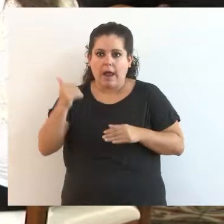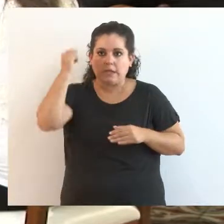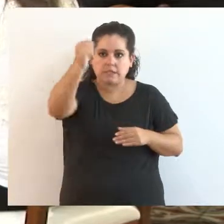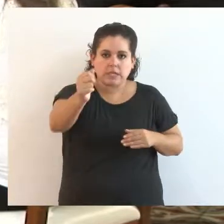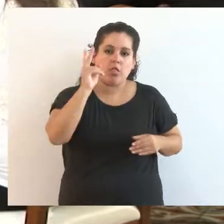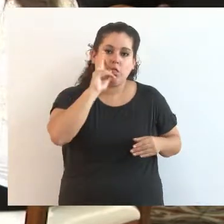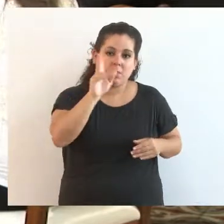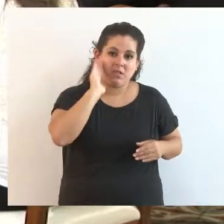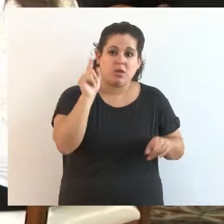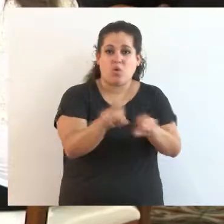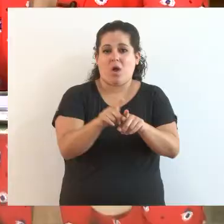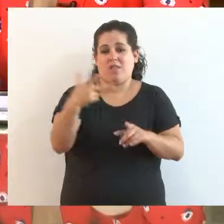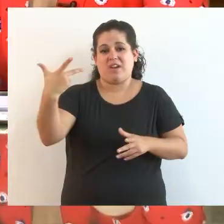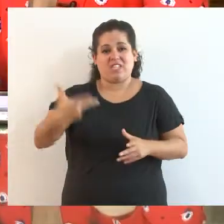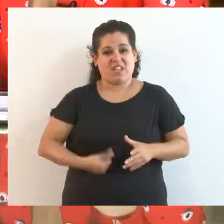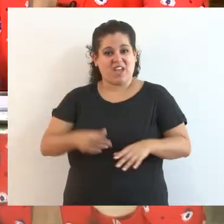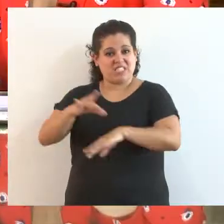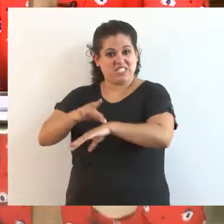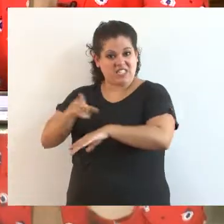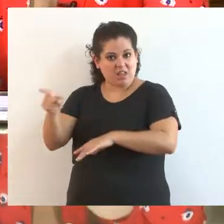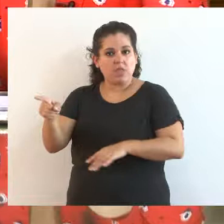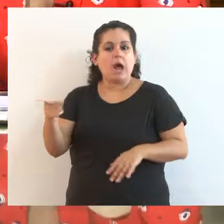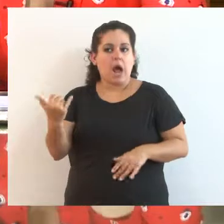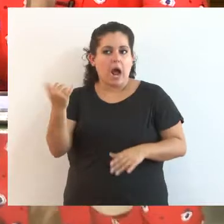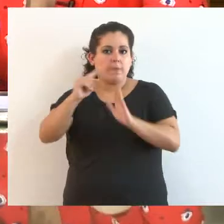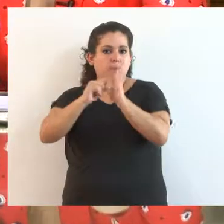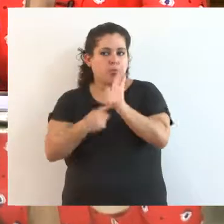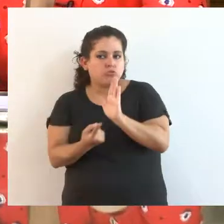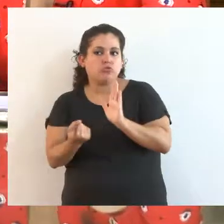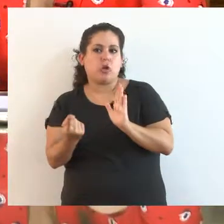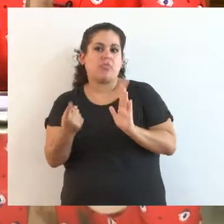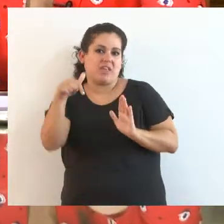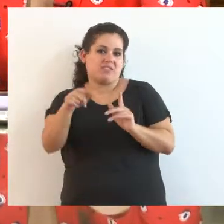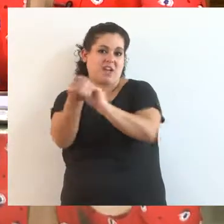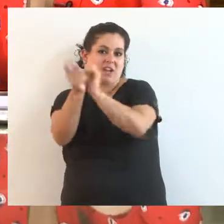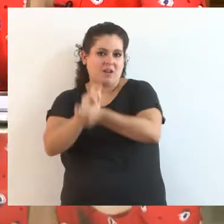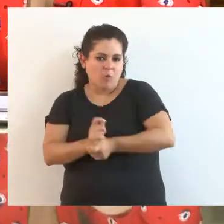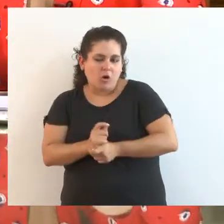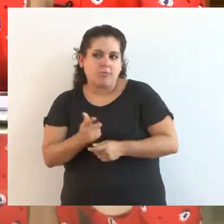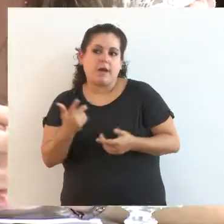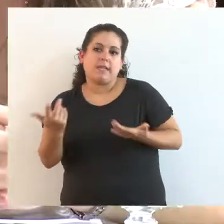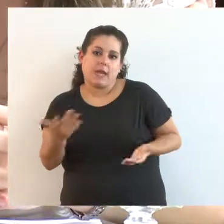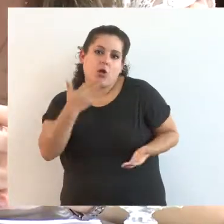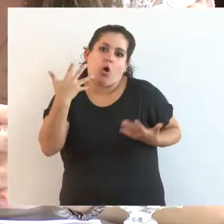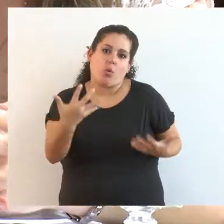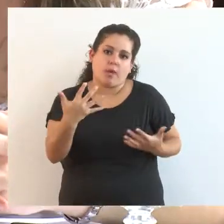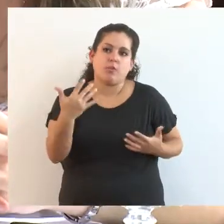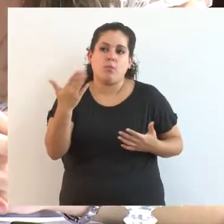nos permite ir, como por ejemplo en el caso de fertilidad asistida, complementando algunos puntos de esta gran reforma